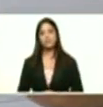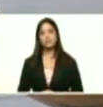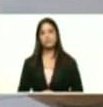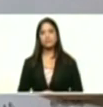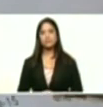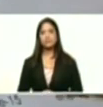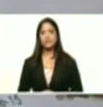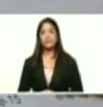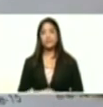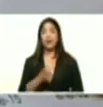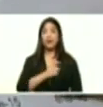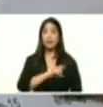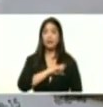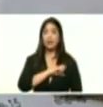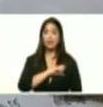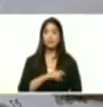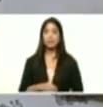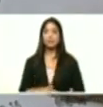Del mes de enero.